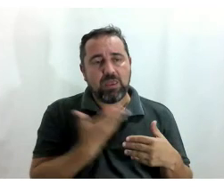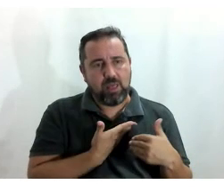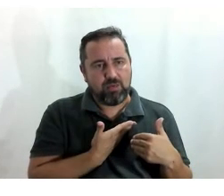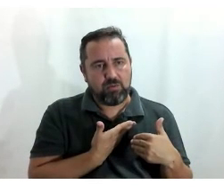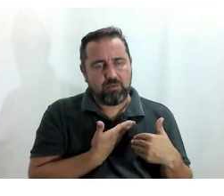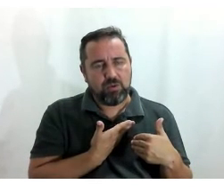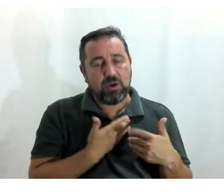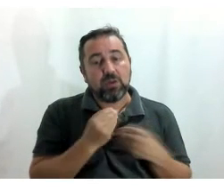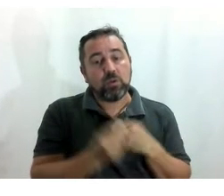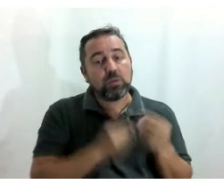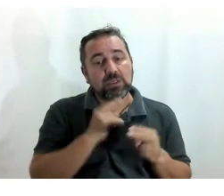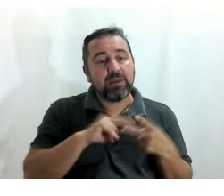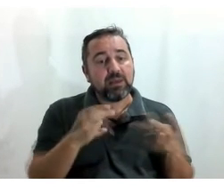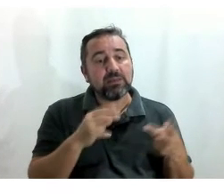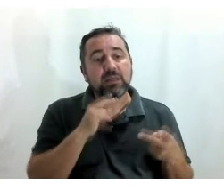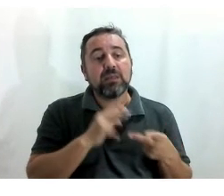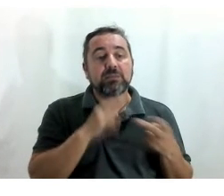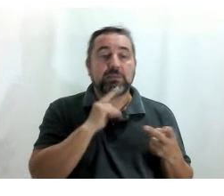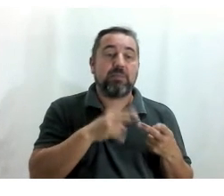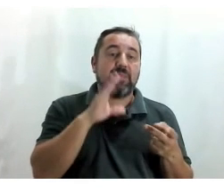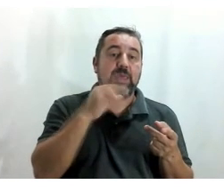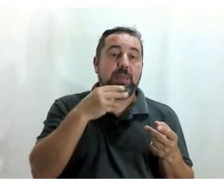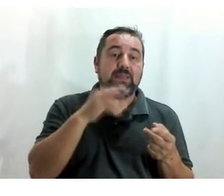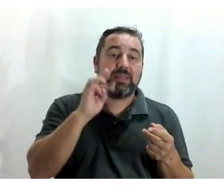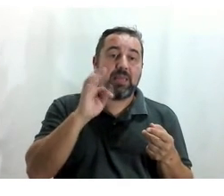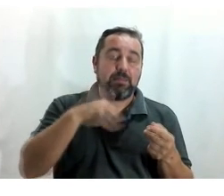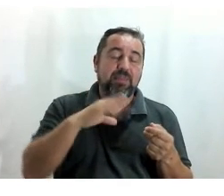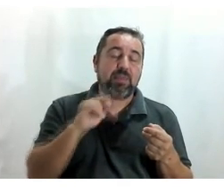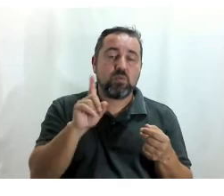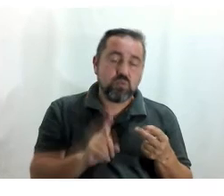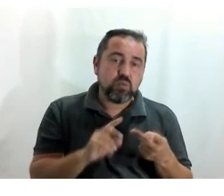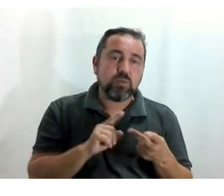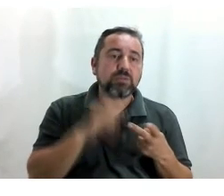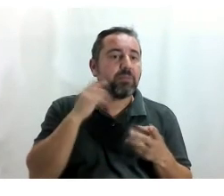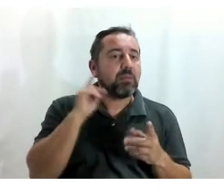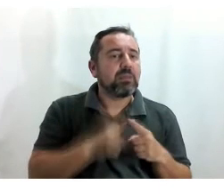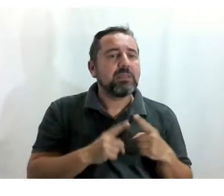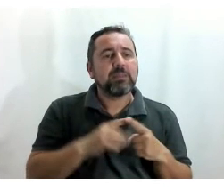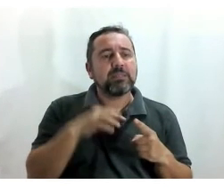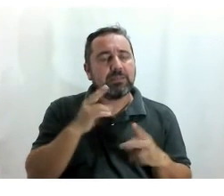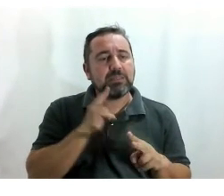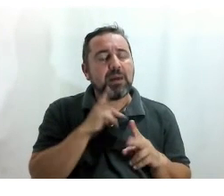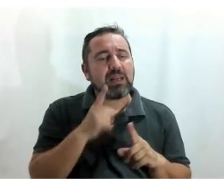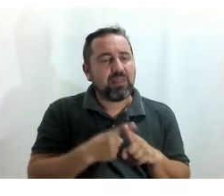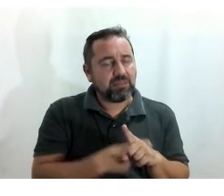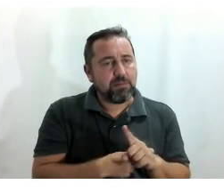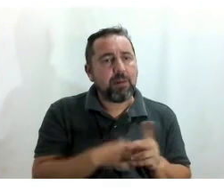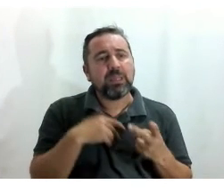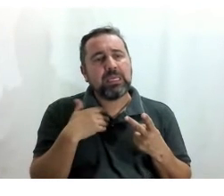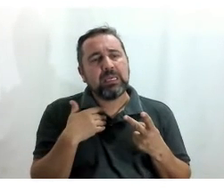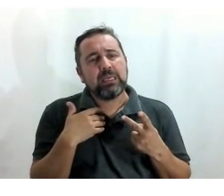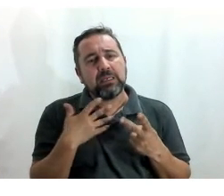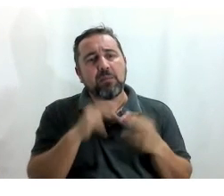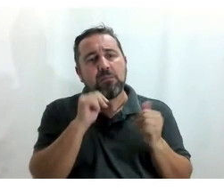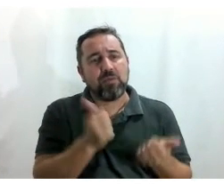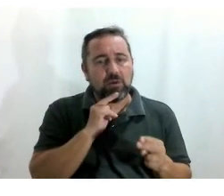caso se utilizó el gen TMC1, que es un gen que causa hipoacusia autosómica dominante y autosómica recesiva. Se hizo un modelo murino